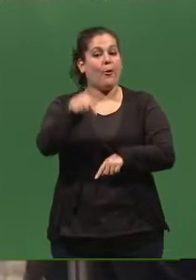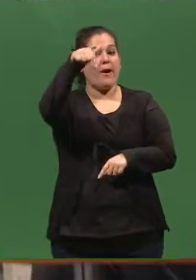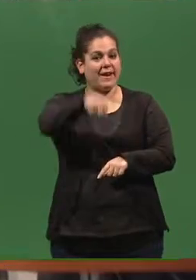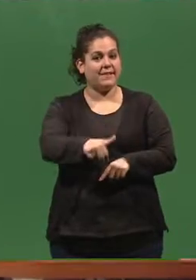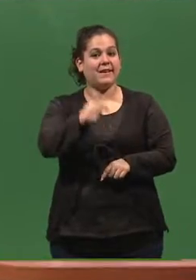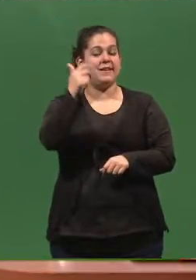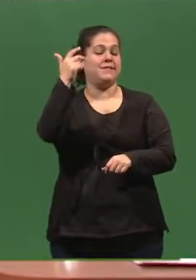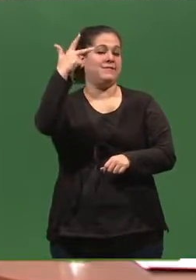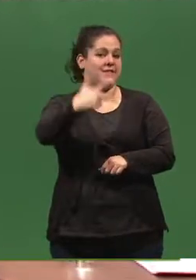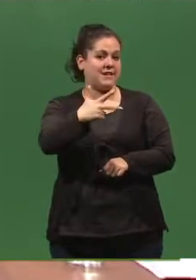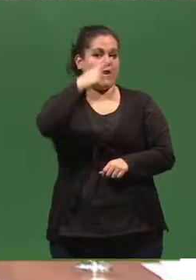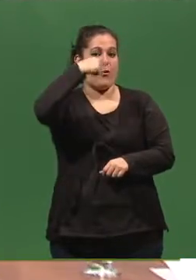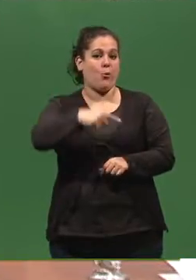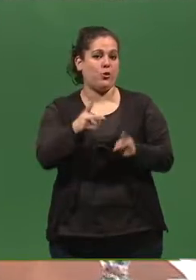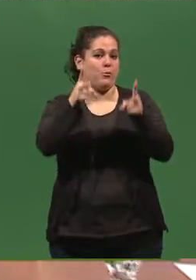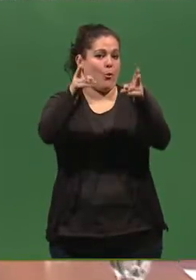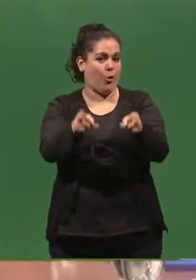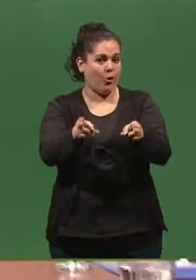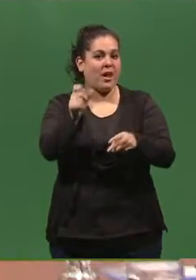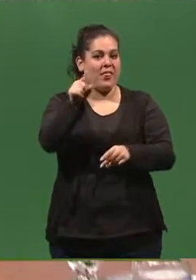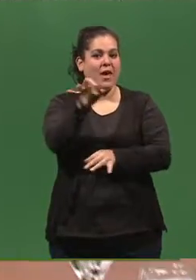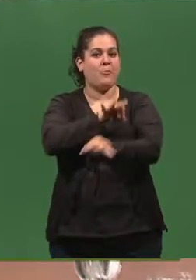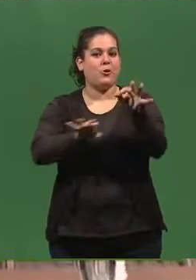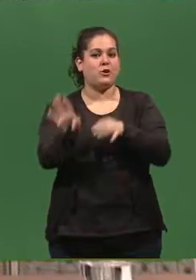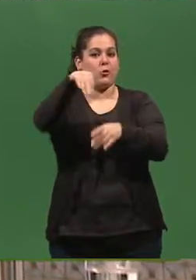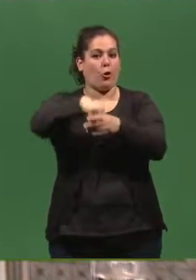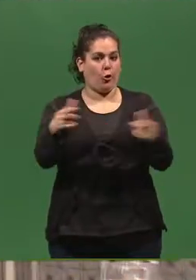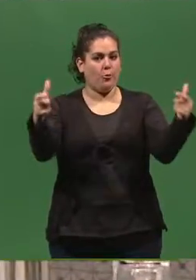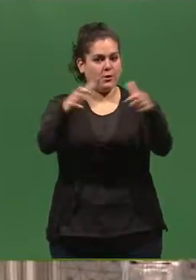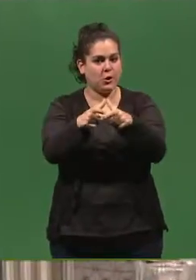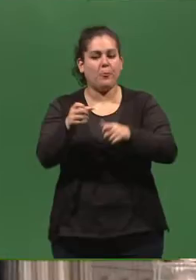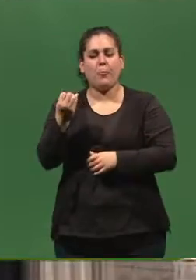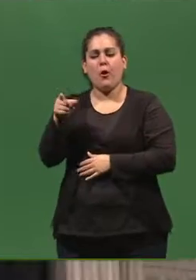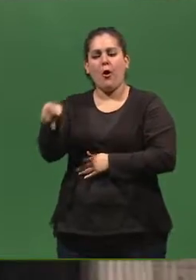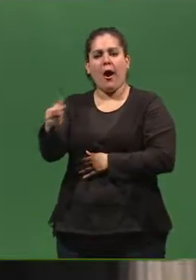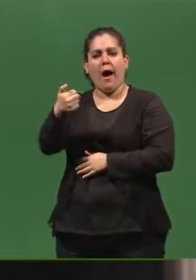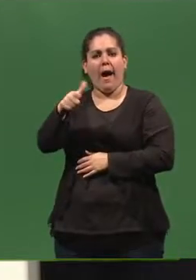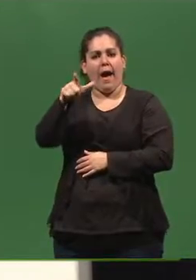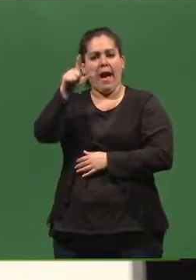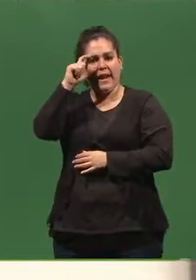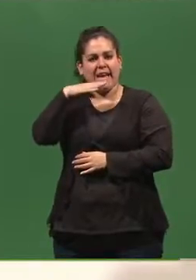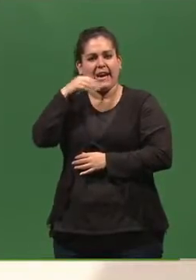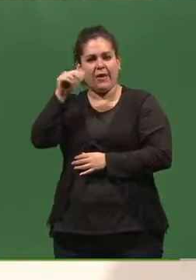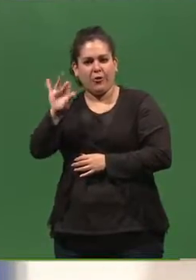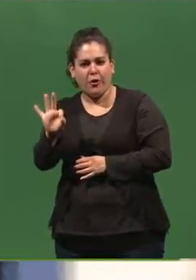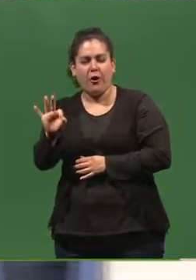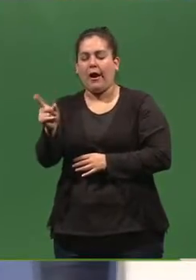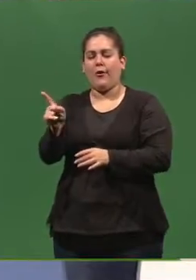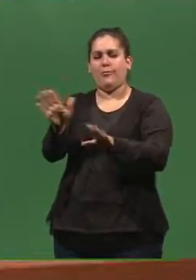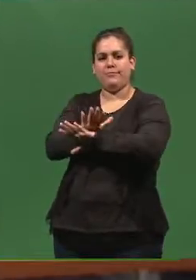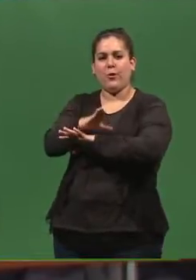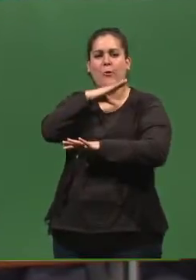Volvemos, este es el tercer y último bloque de Proyecto en Comisión. Alejandro, para que me redondees la idea.